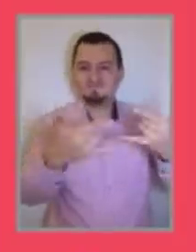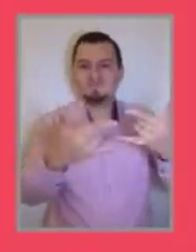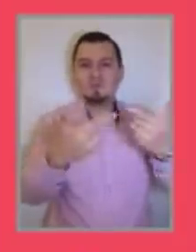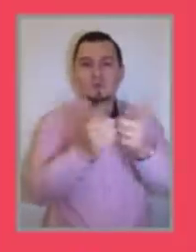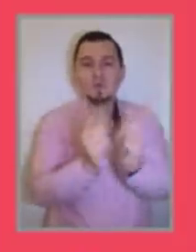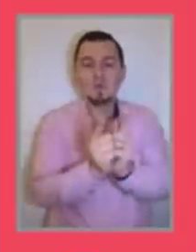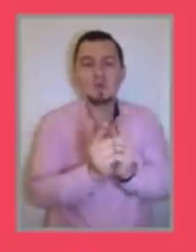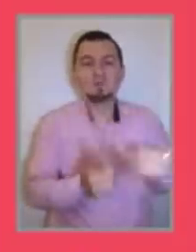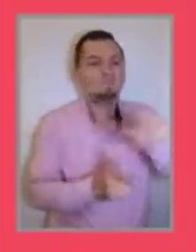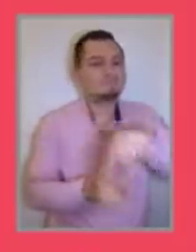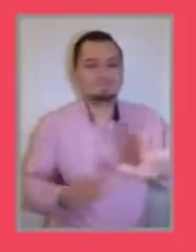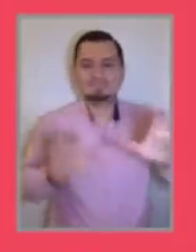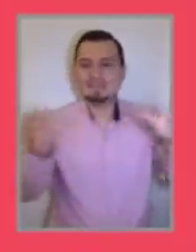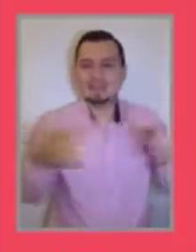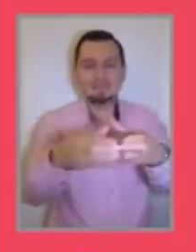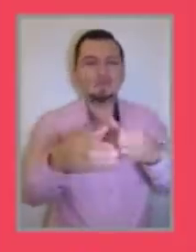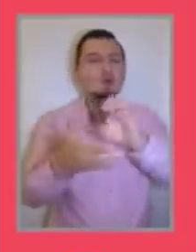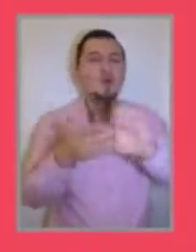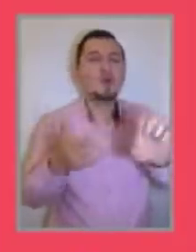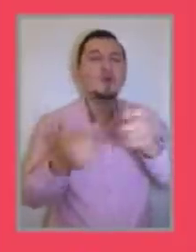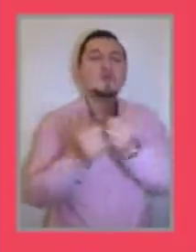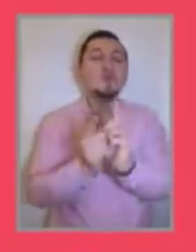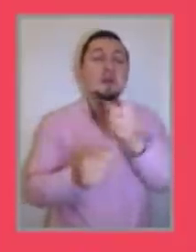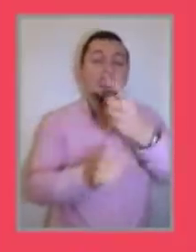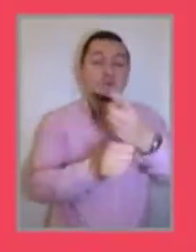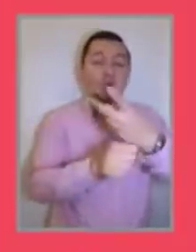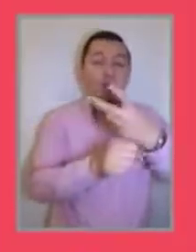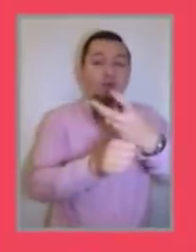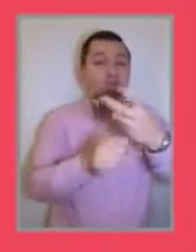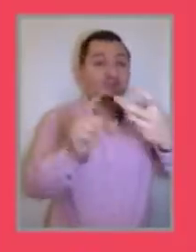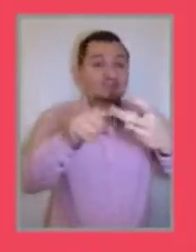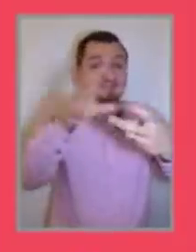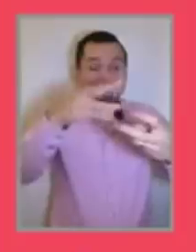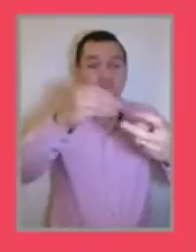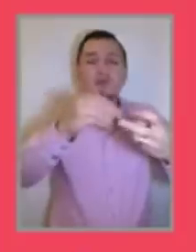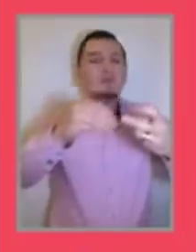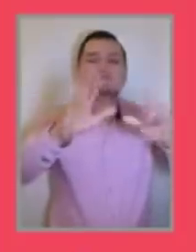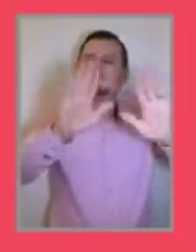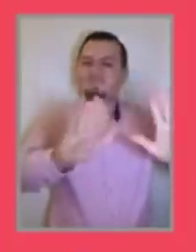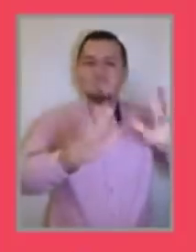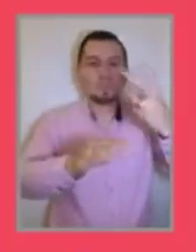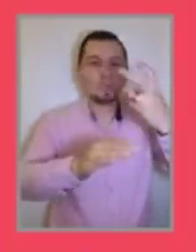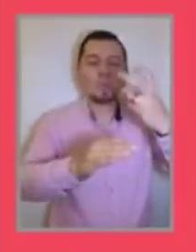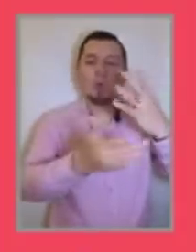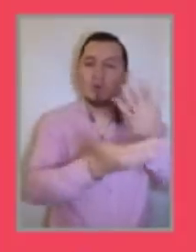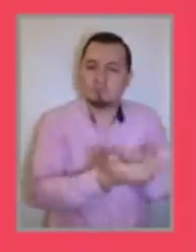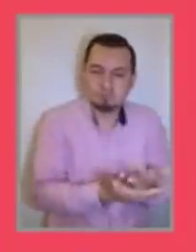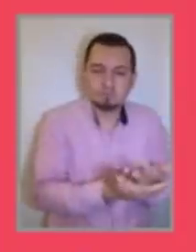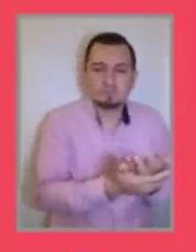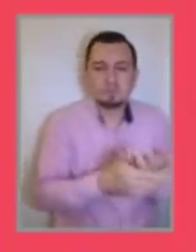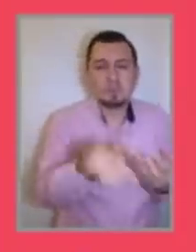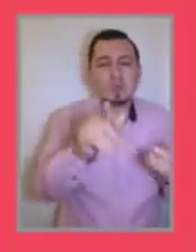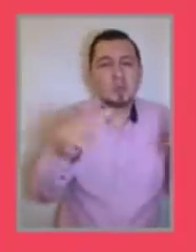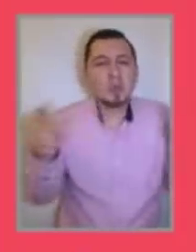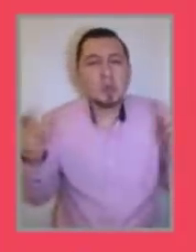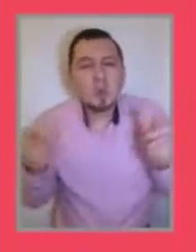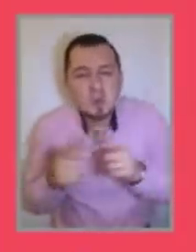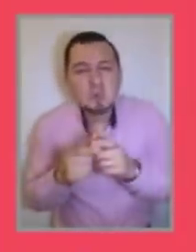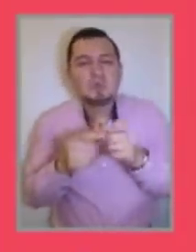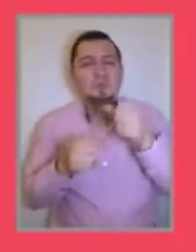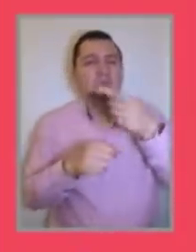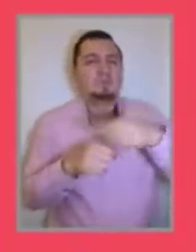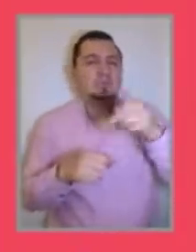decir, suspender las clases de ese grupo o bien de toda la escuela cuando éstas sean muy pequeñitas y el